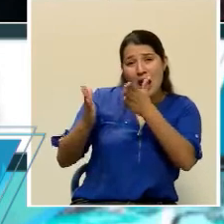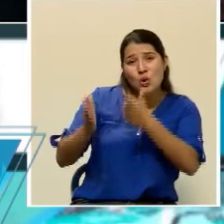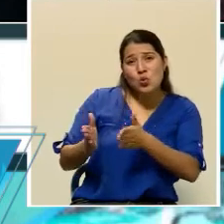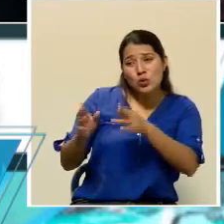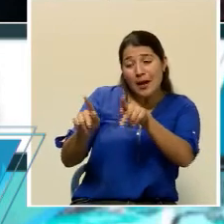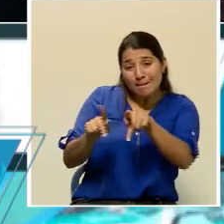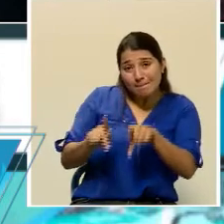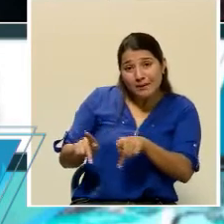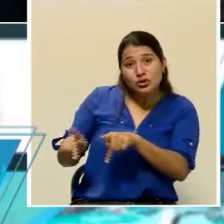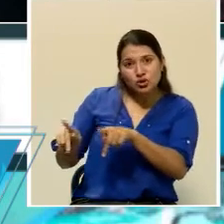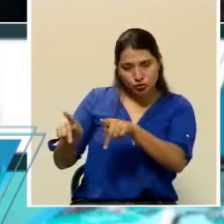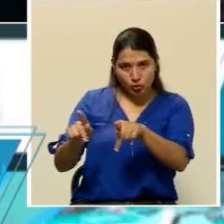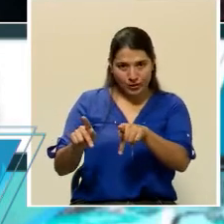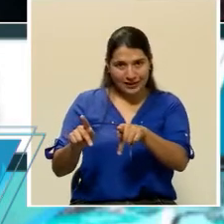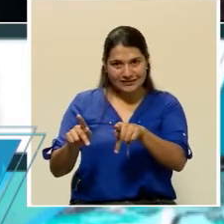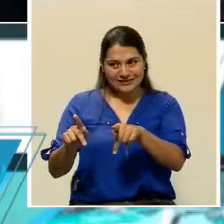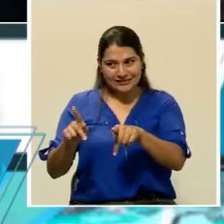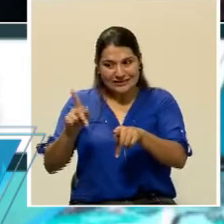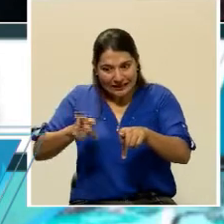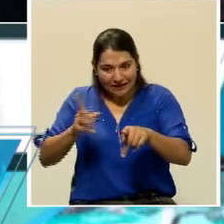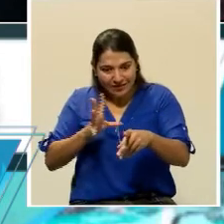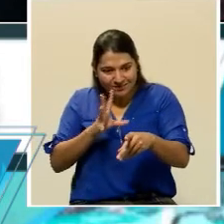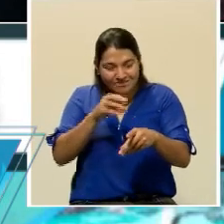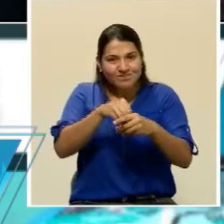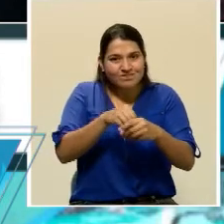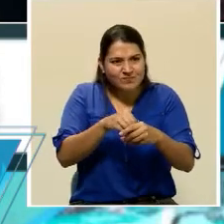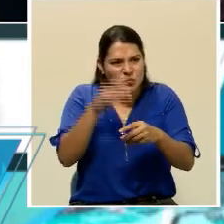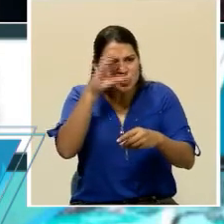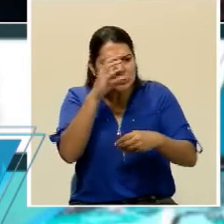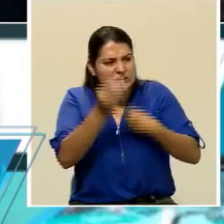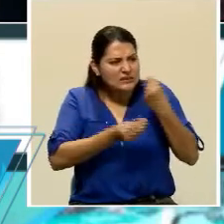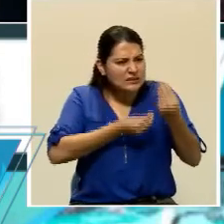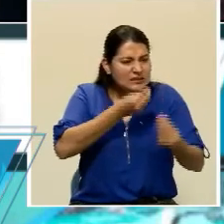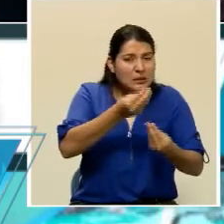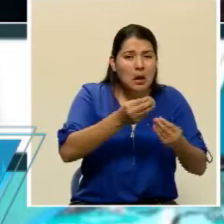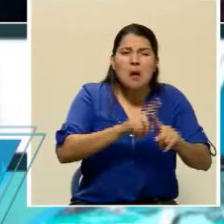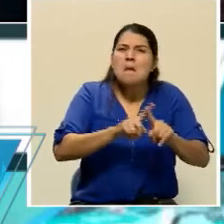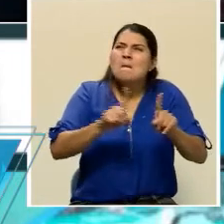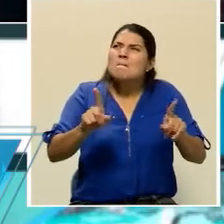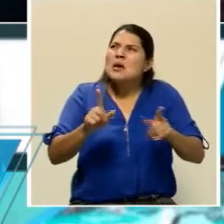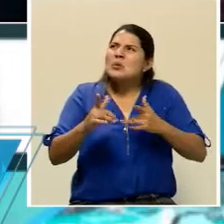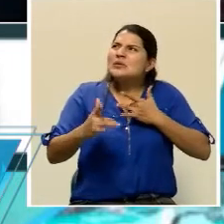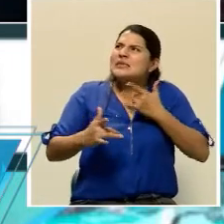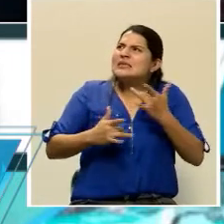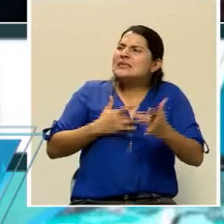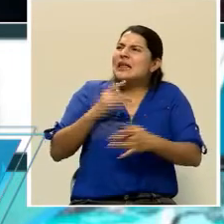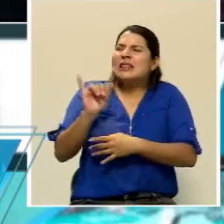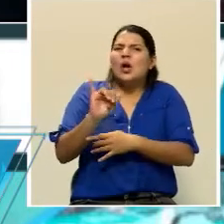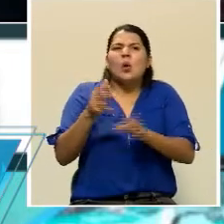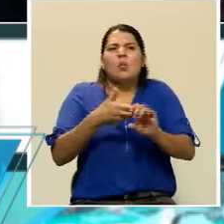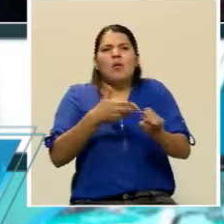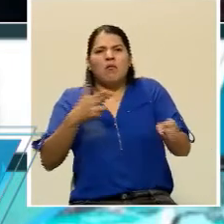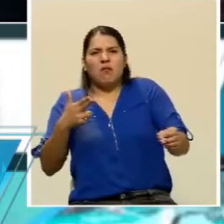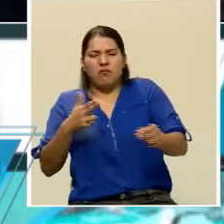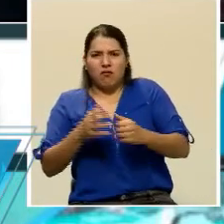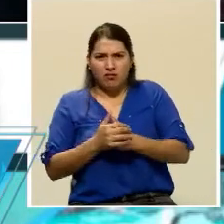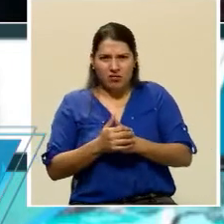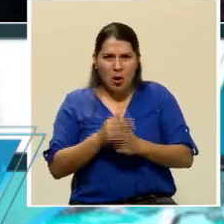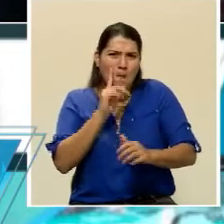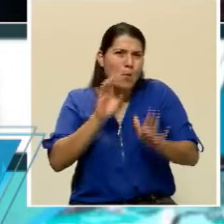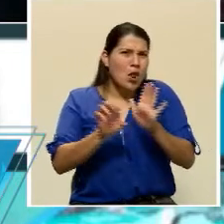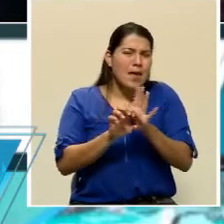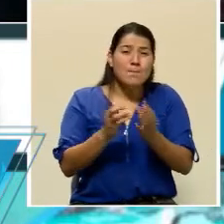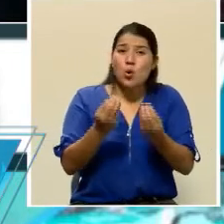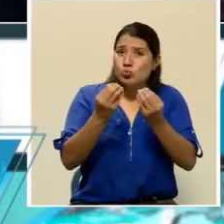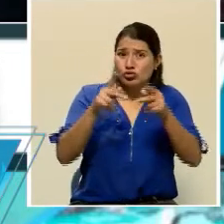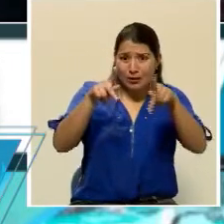que es parte de esto, pero que se siente completamente excluida. Hay un montón de personas que perdieron su empleo,